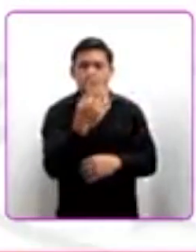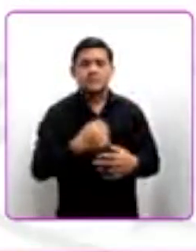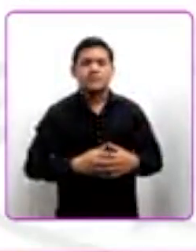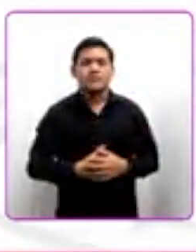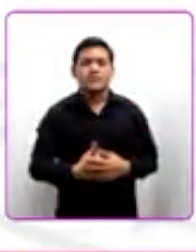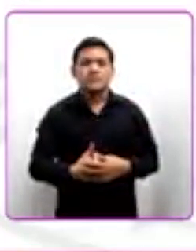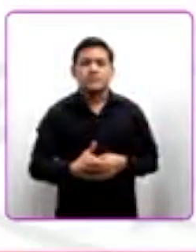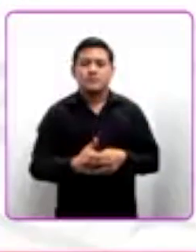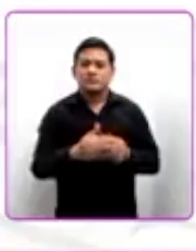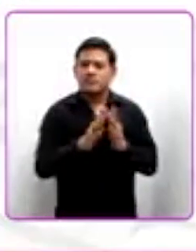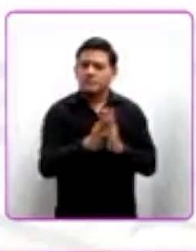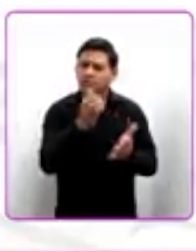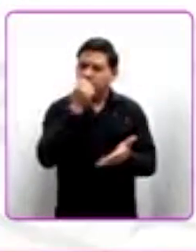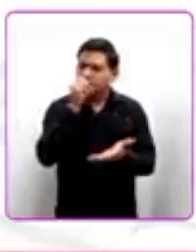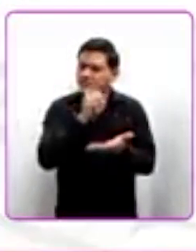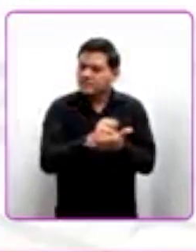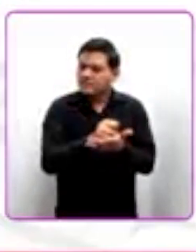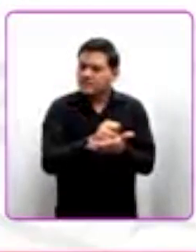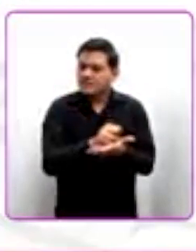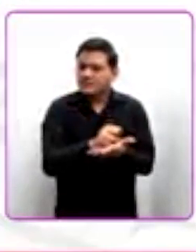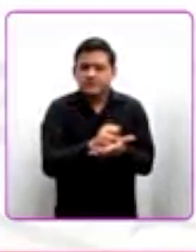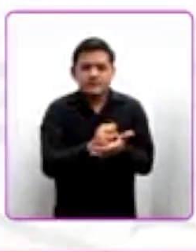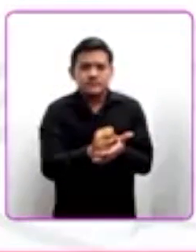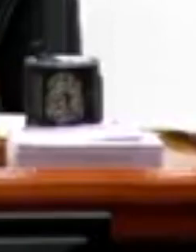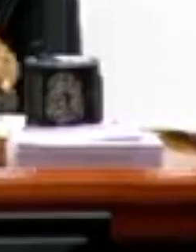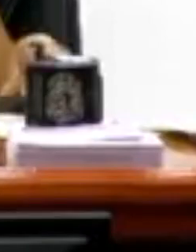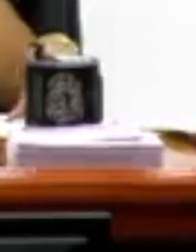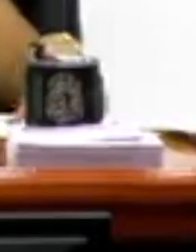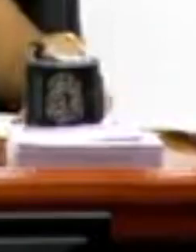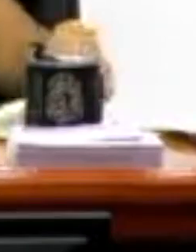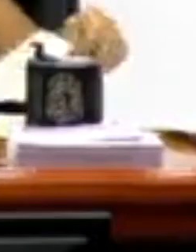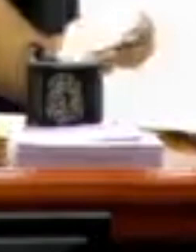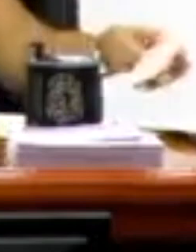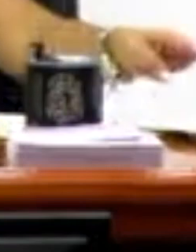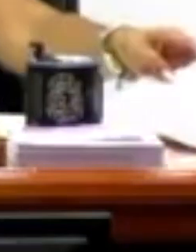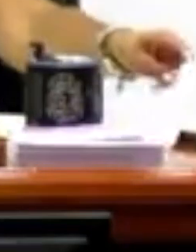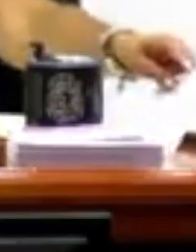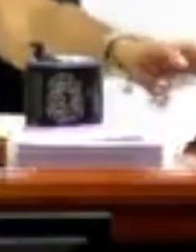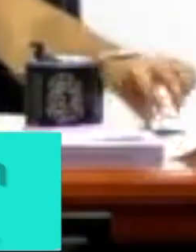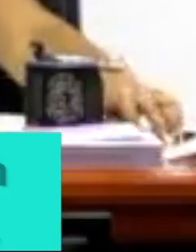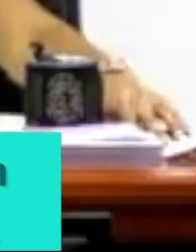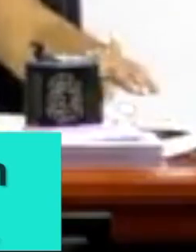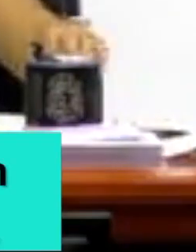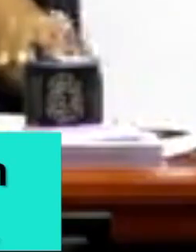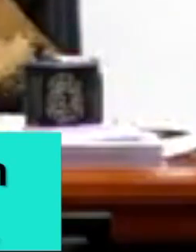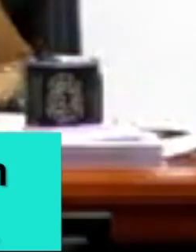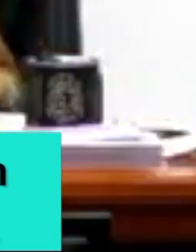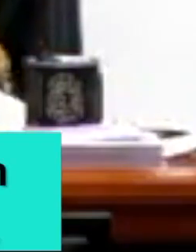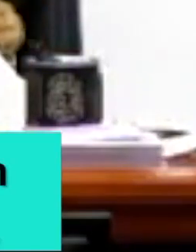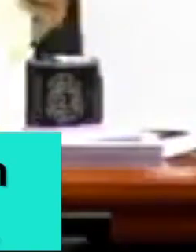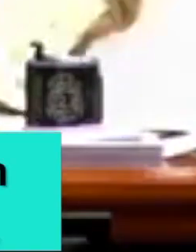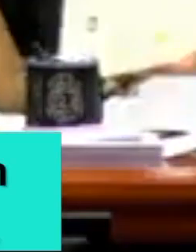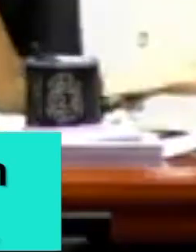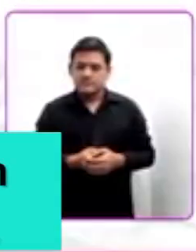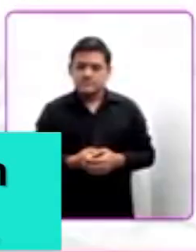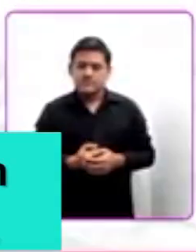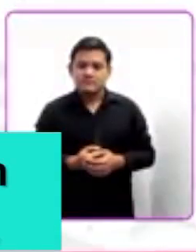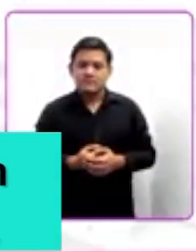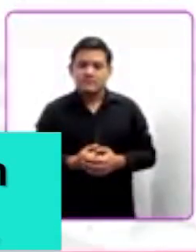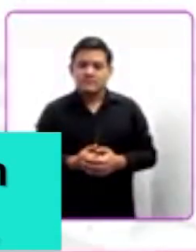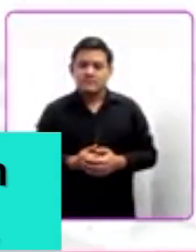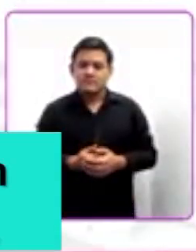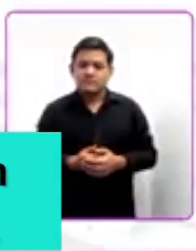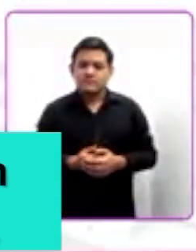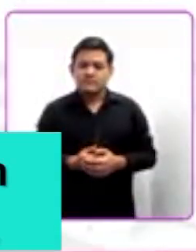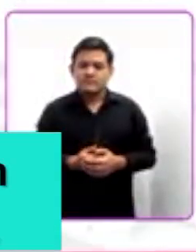El Consejo del Instituto Electoral y de Participación Ciudadana de Tabasco, en base a los votos recibidos por actores y partidos políticos, se